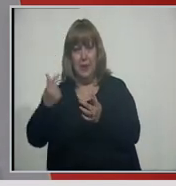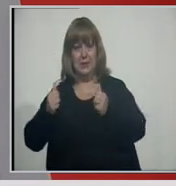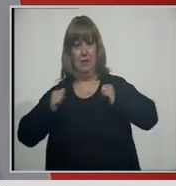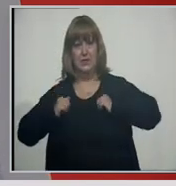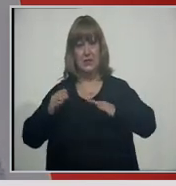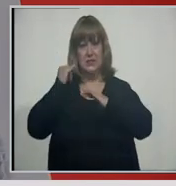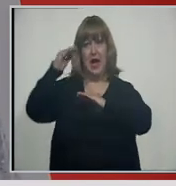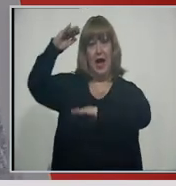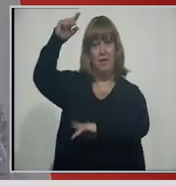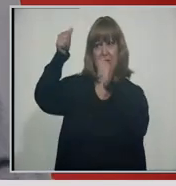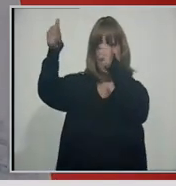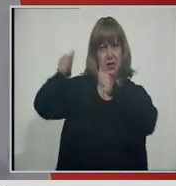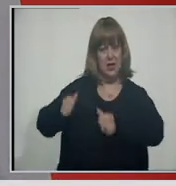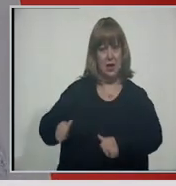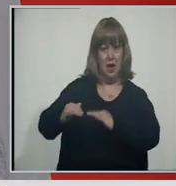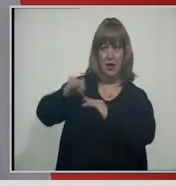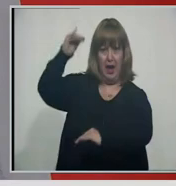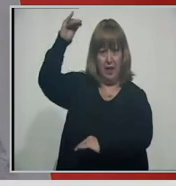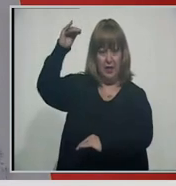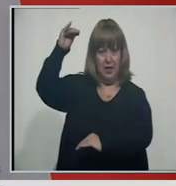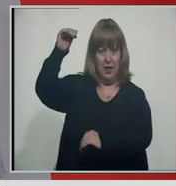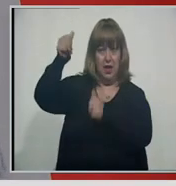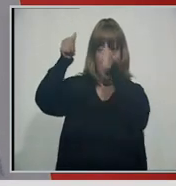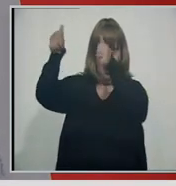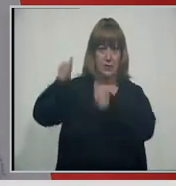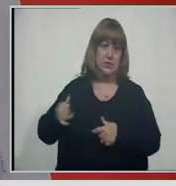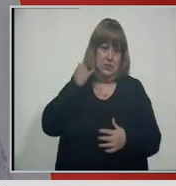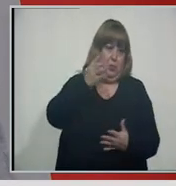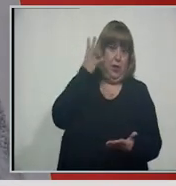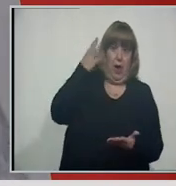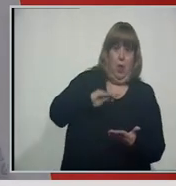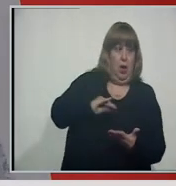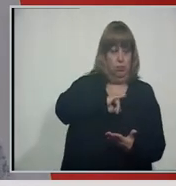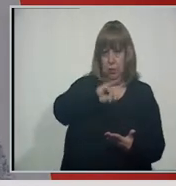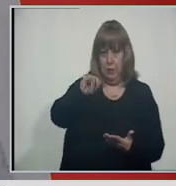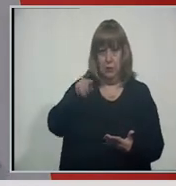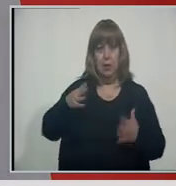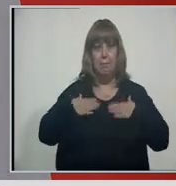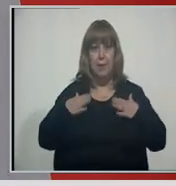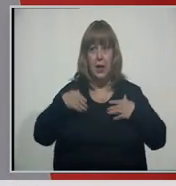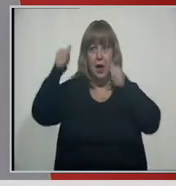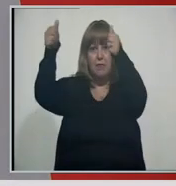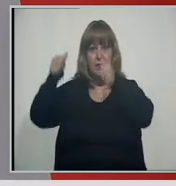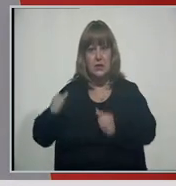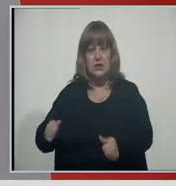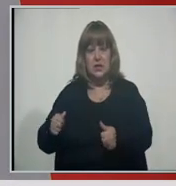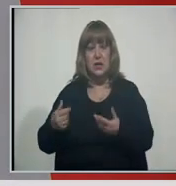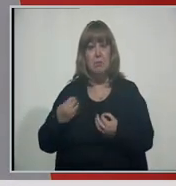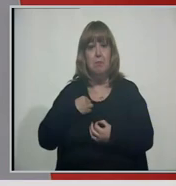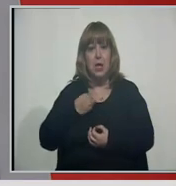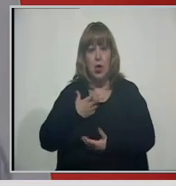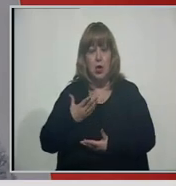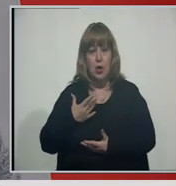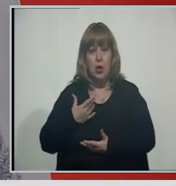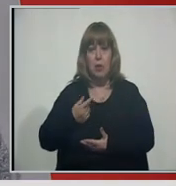un afiche que es eran cambiados que los abogados se han puesto un poquito en serio quiere el mío y donde no figura quien